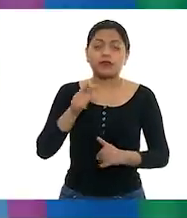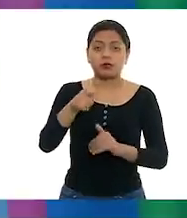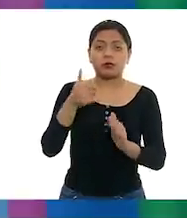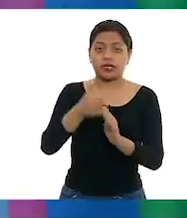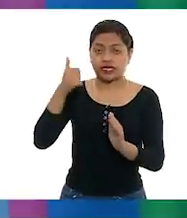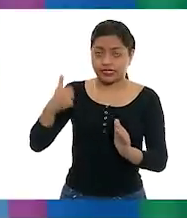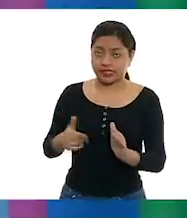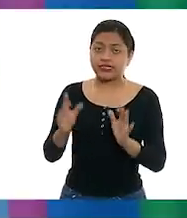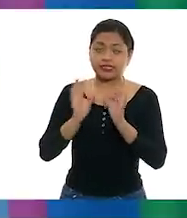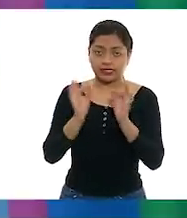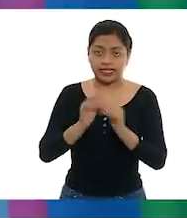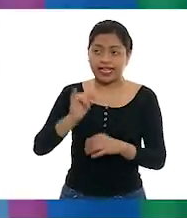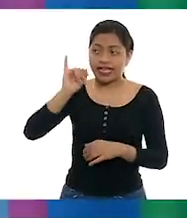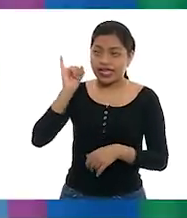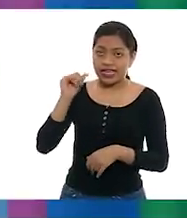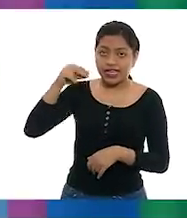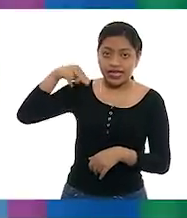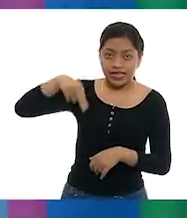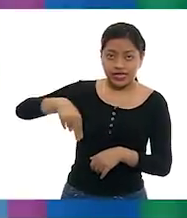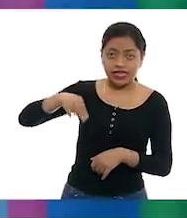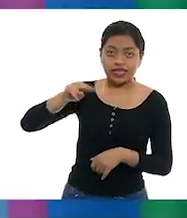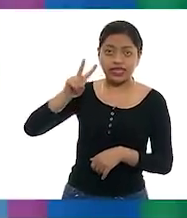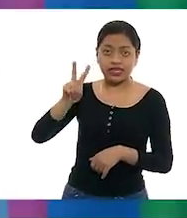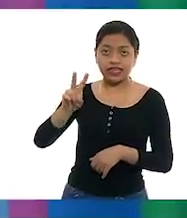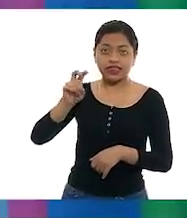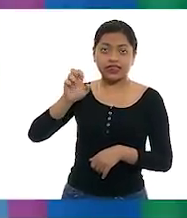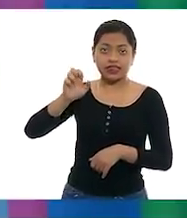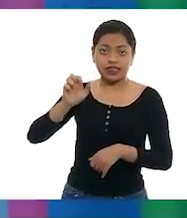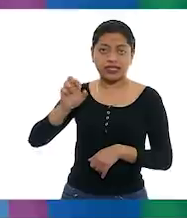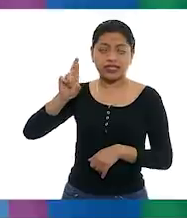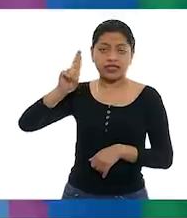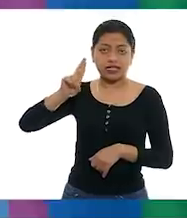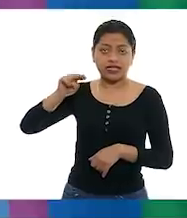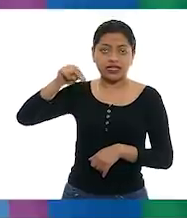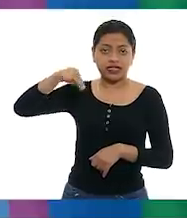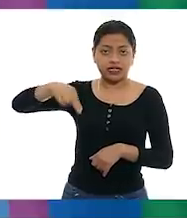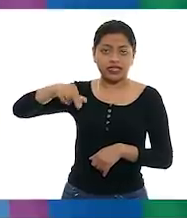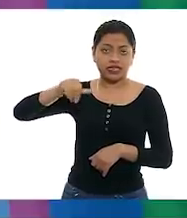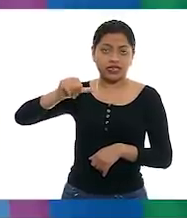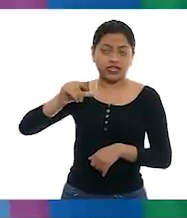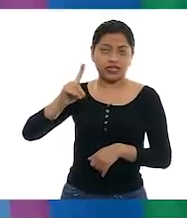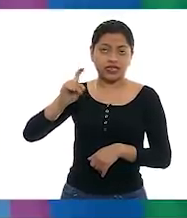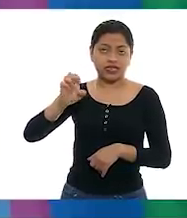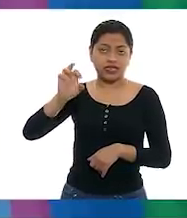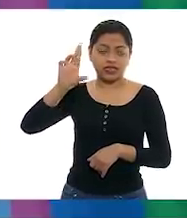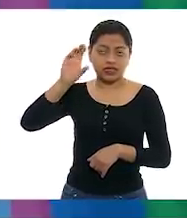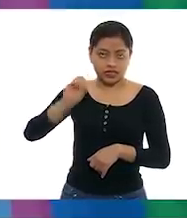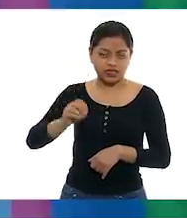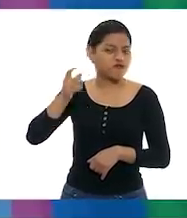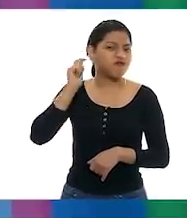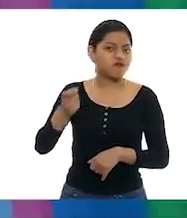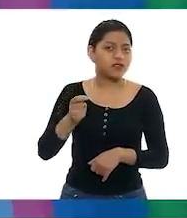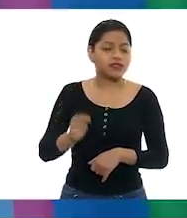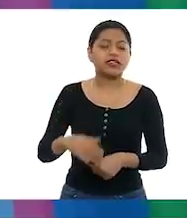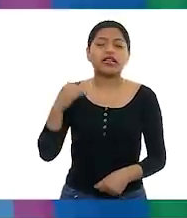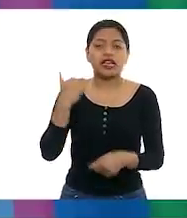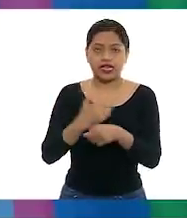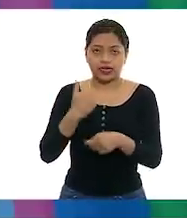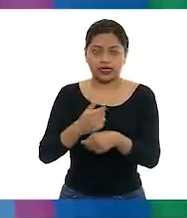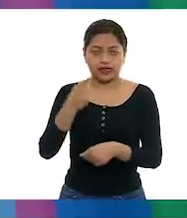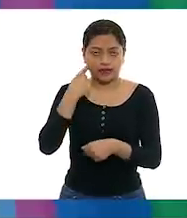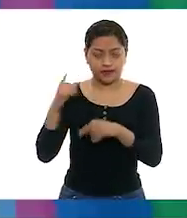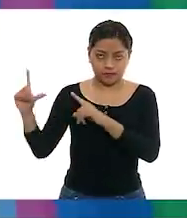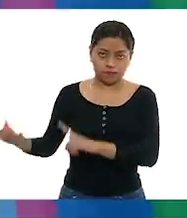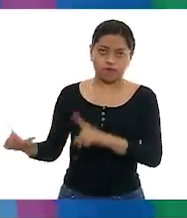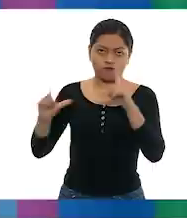que antes un invernadero se entendía como un lugar para pasar el invierno, pero eso ya está en desuso. Veamos en la siguiente